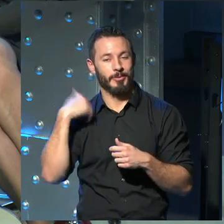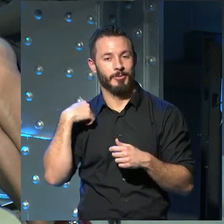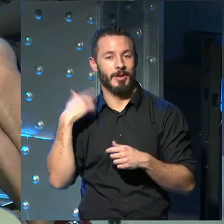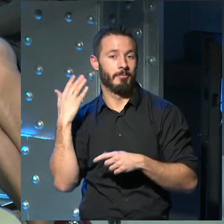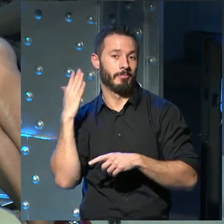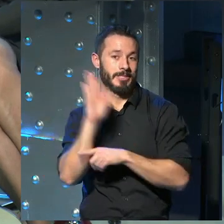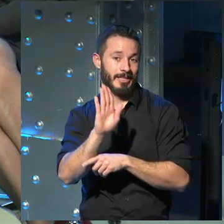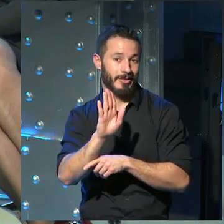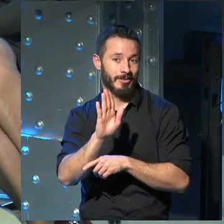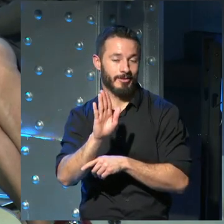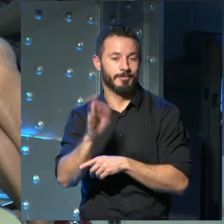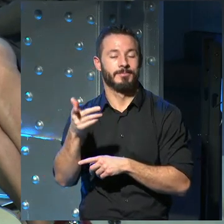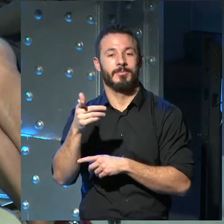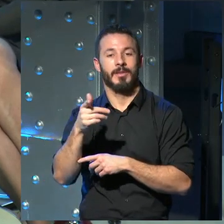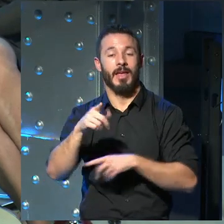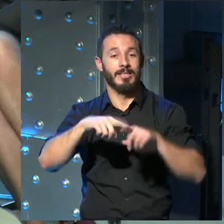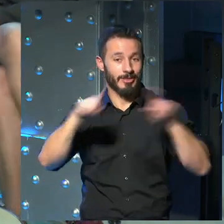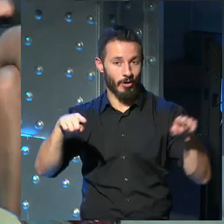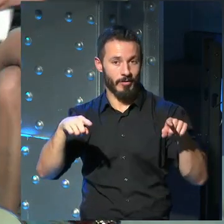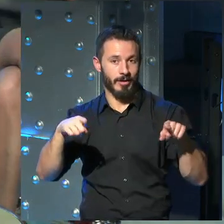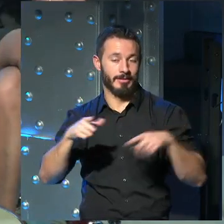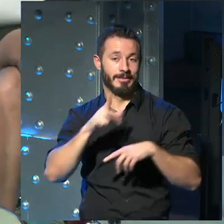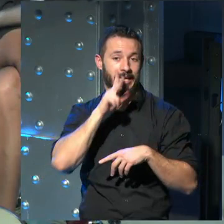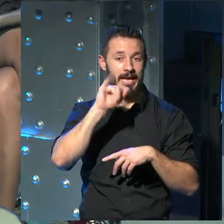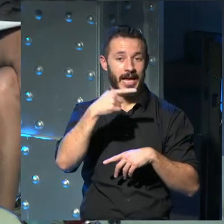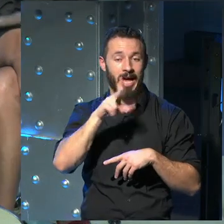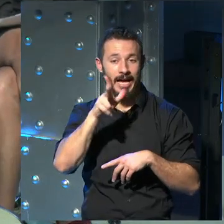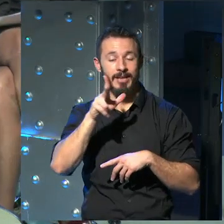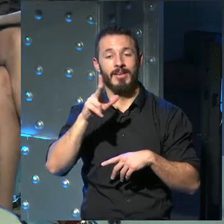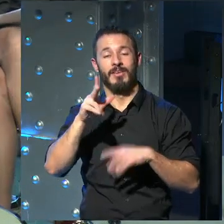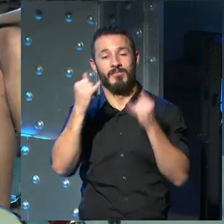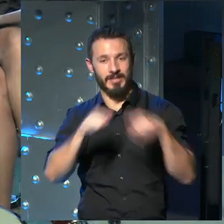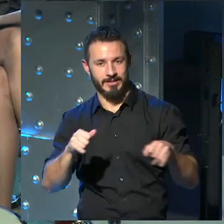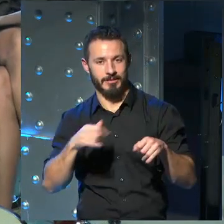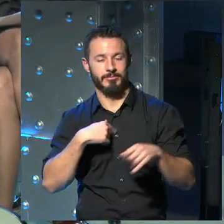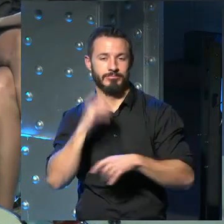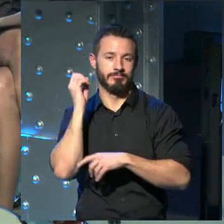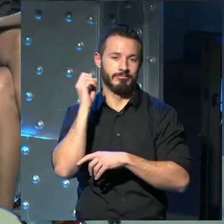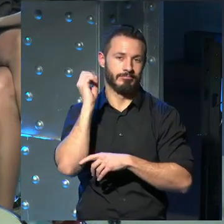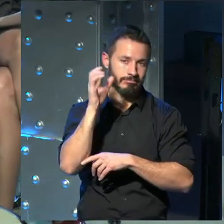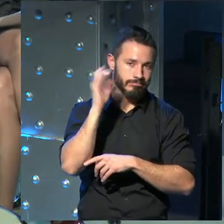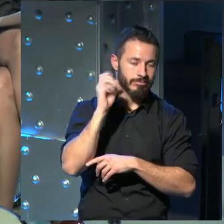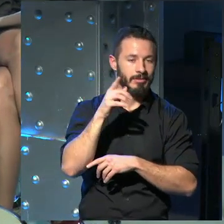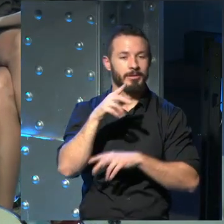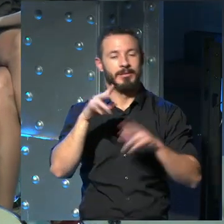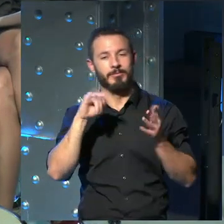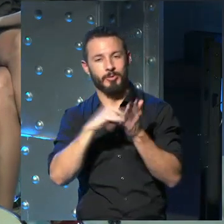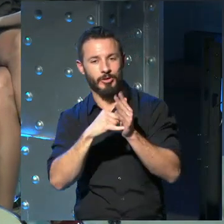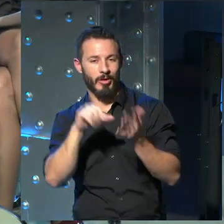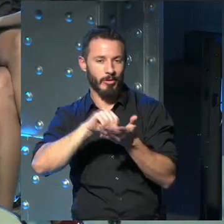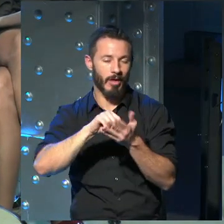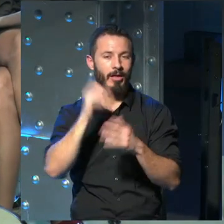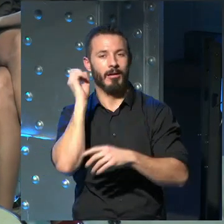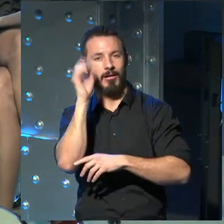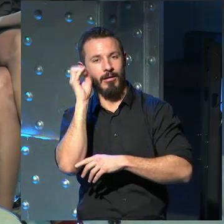hacía en Segovia, en la que estabas tú, en el High Festival, en donde después de hablar de proyectos de ciudades y contar los